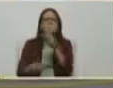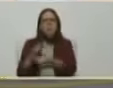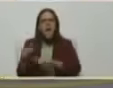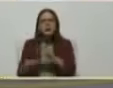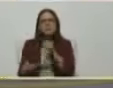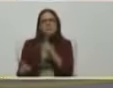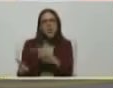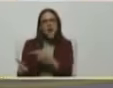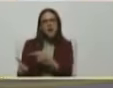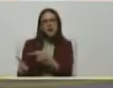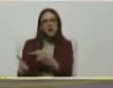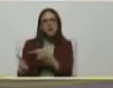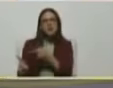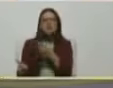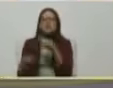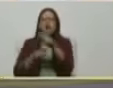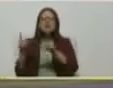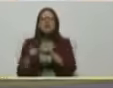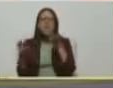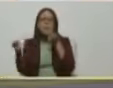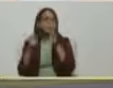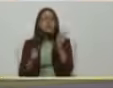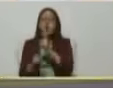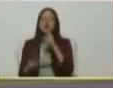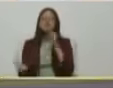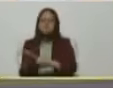creí que iba a ser una manipulación, no, es muy buena.